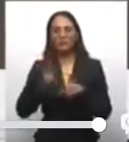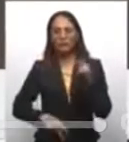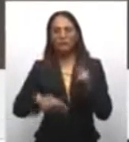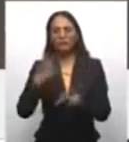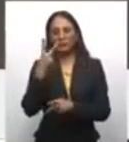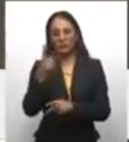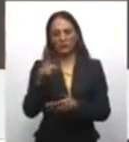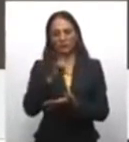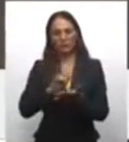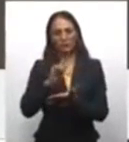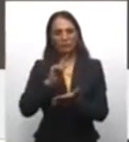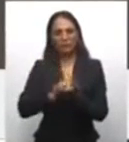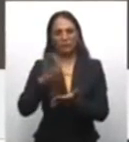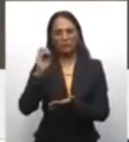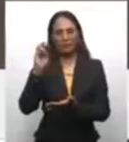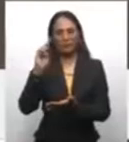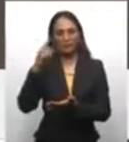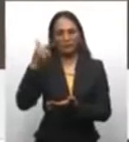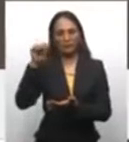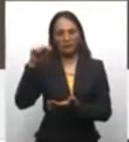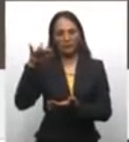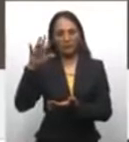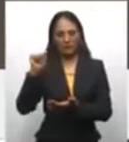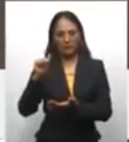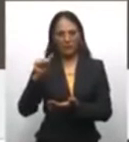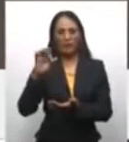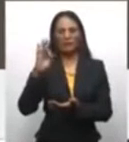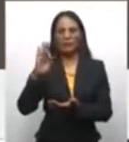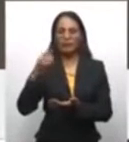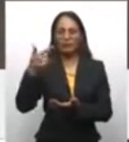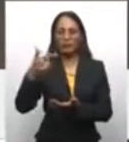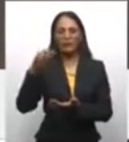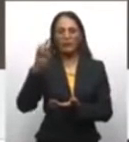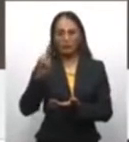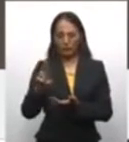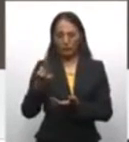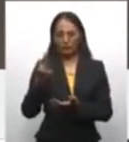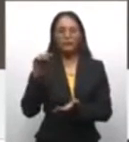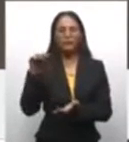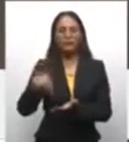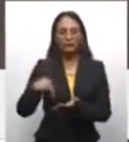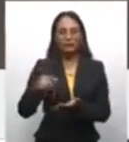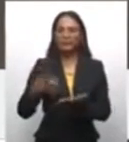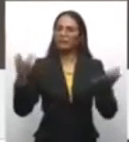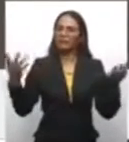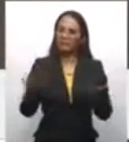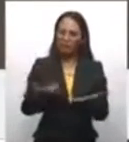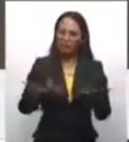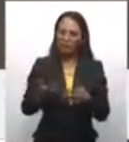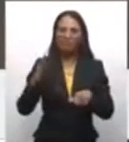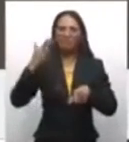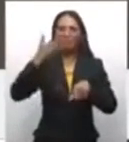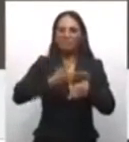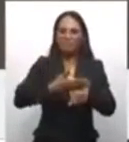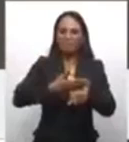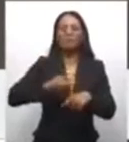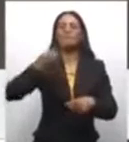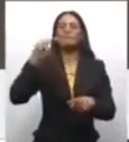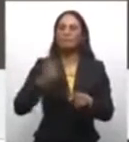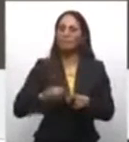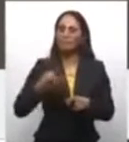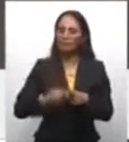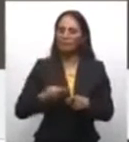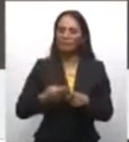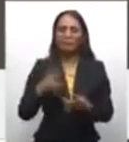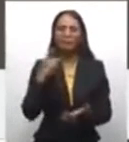2 de la Ley Orgánica de la Fiscalía General de la República, el ejercicio de la acción penal corresponde